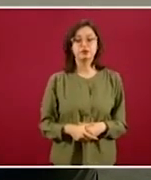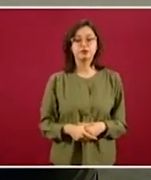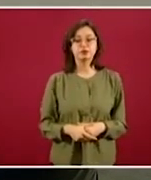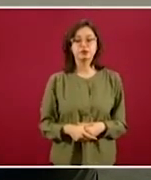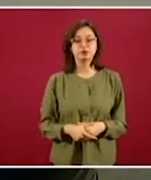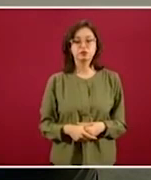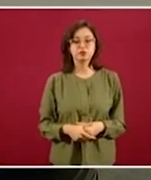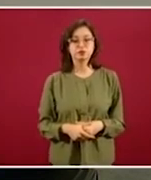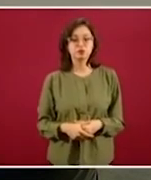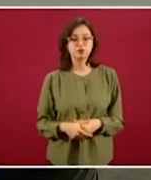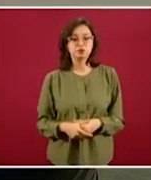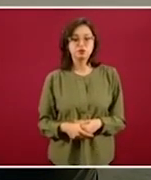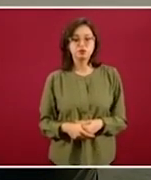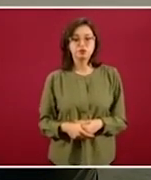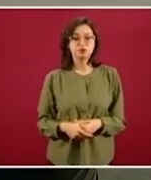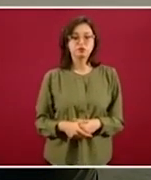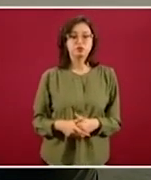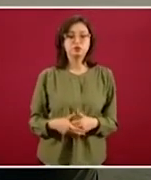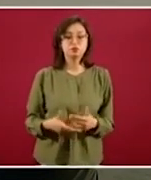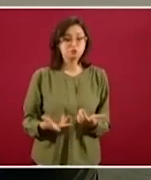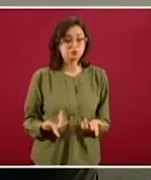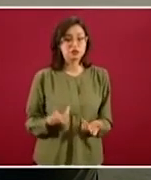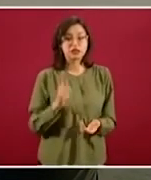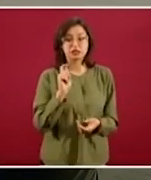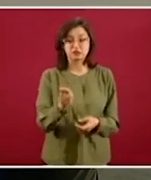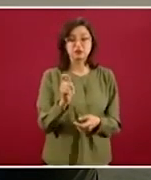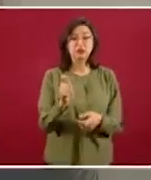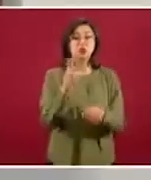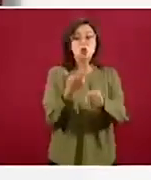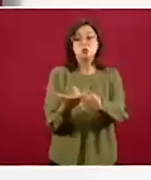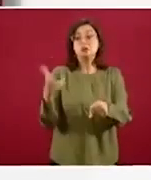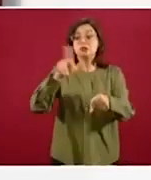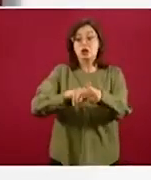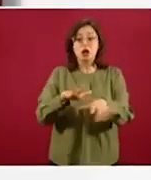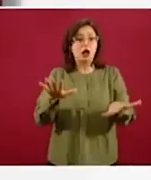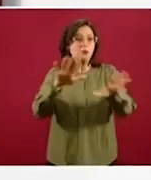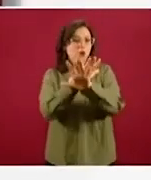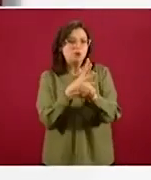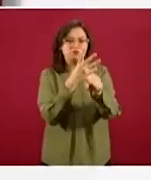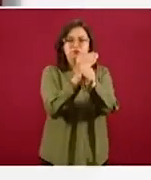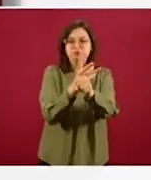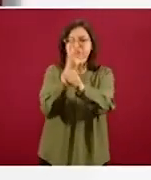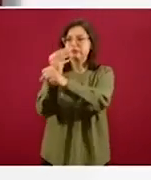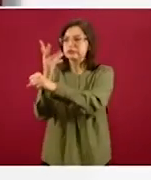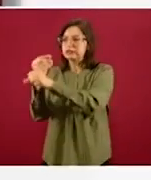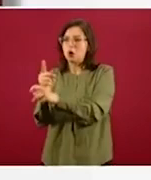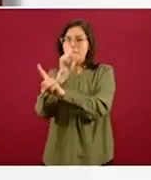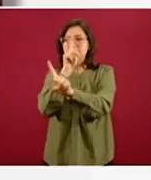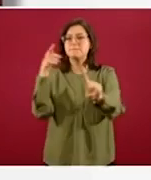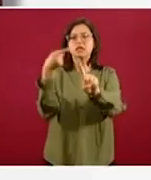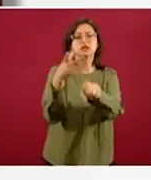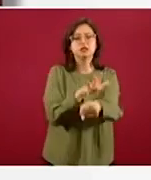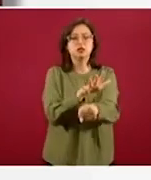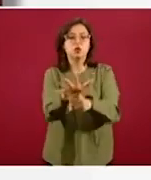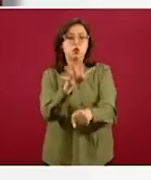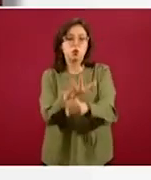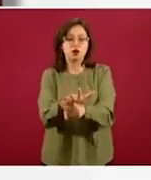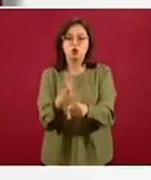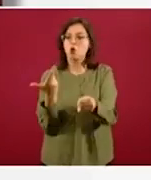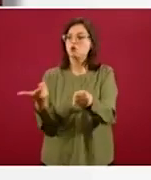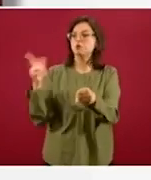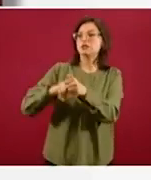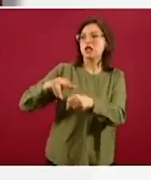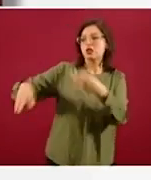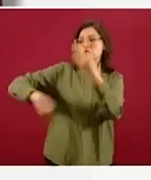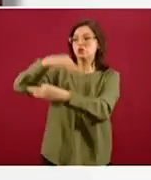El objetivo general de una reconversión hospitalaria, bueno, es coordinar e integrar la respuesta hospitalaria para la